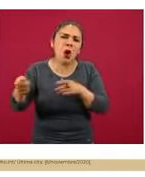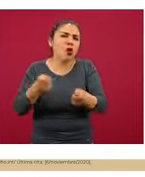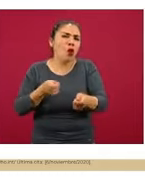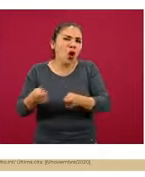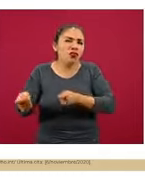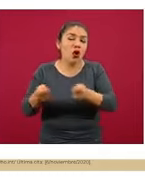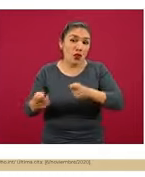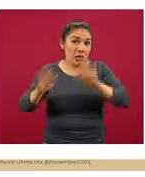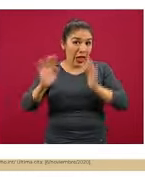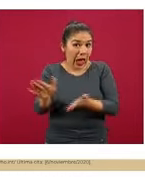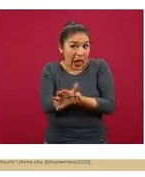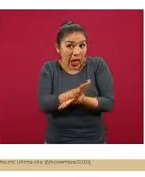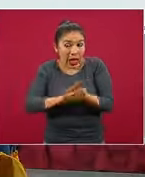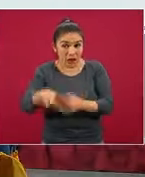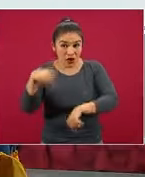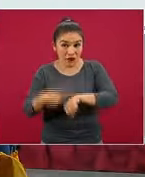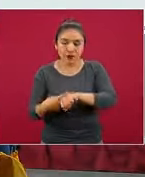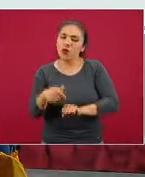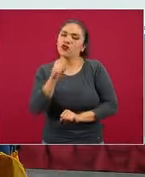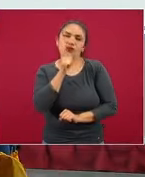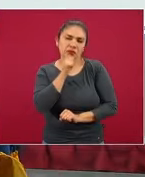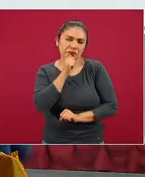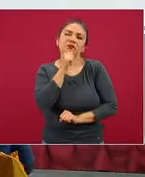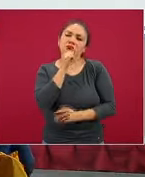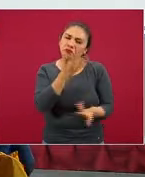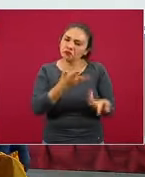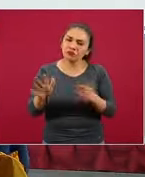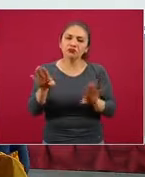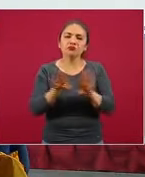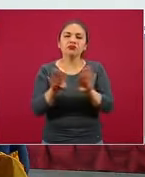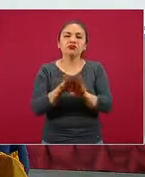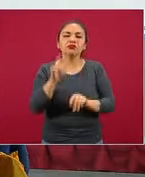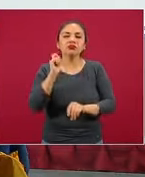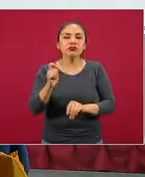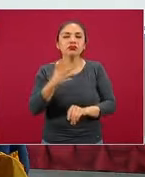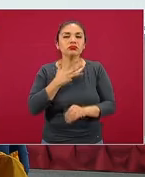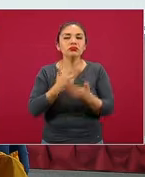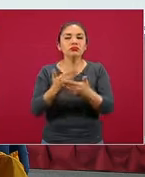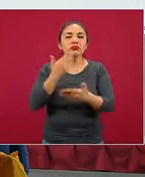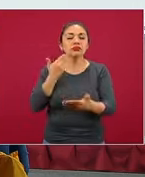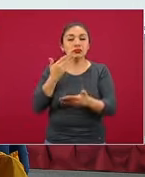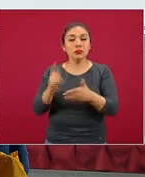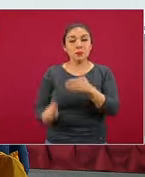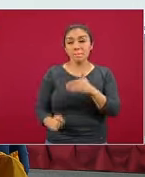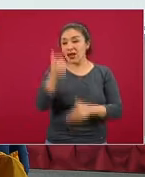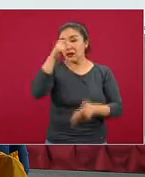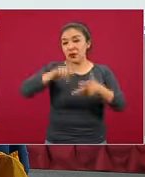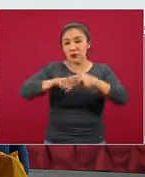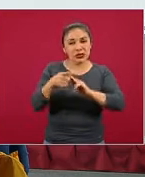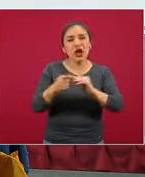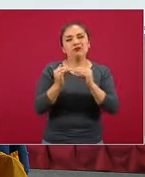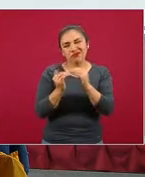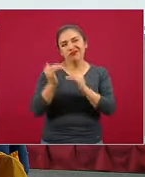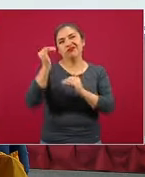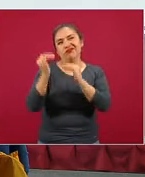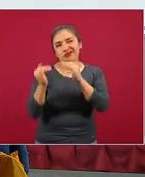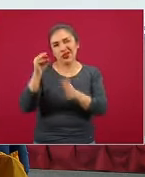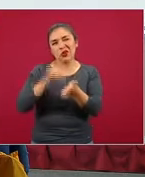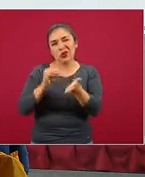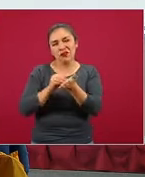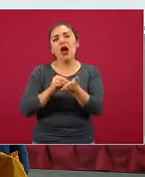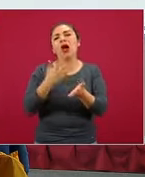ha resuelto la epidemia, todavía está por encima de lo que se tenía al inicio de la misma, y ha tenido